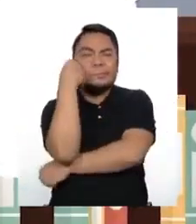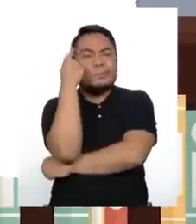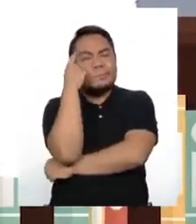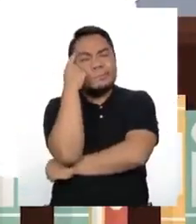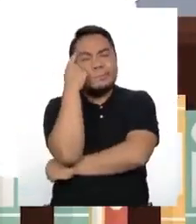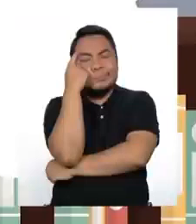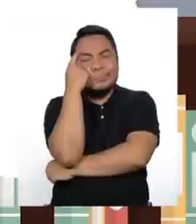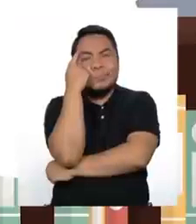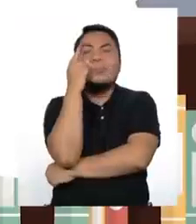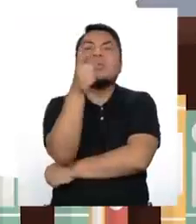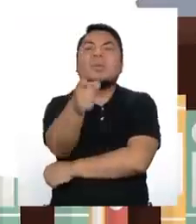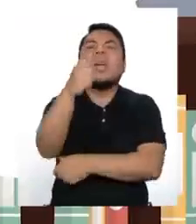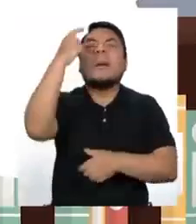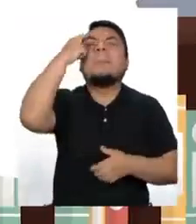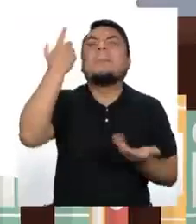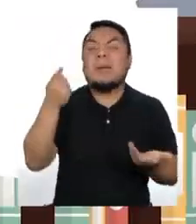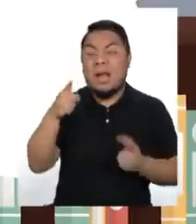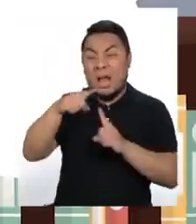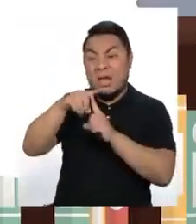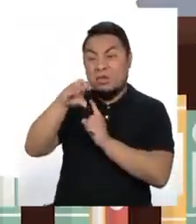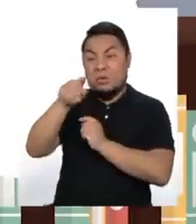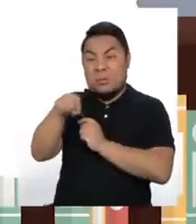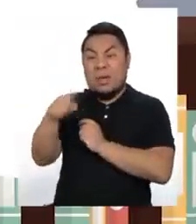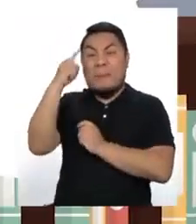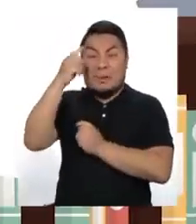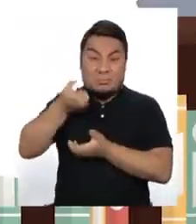¿Qué creen que debería hacer Tomás?